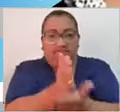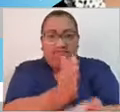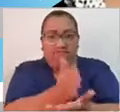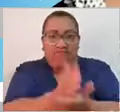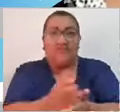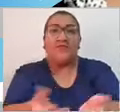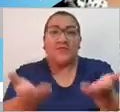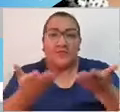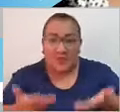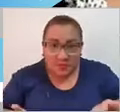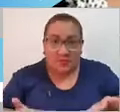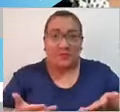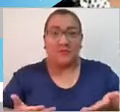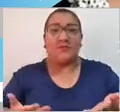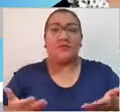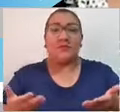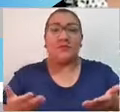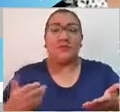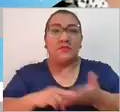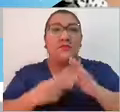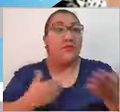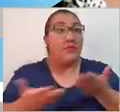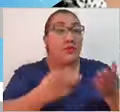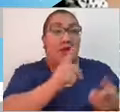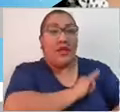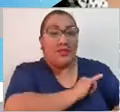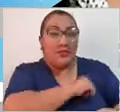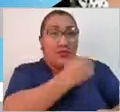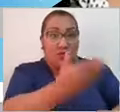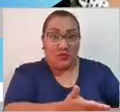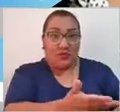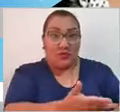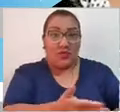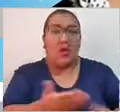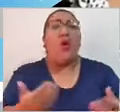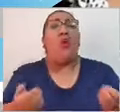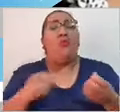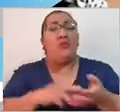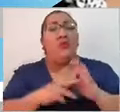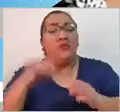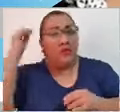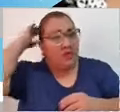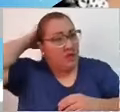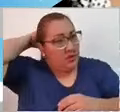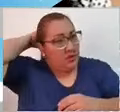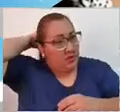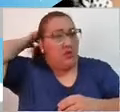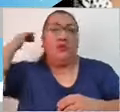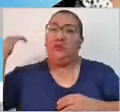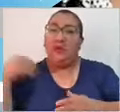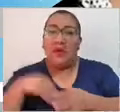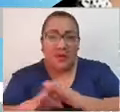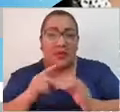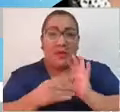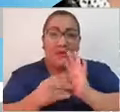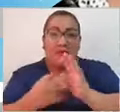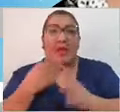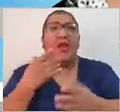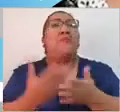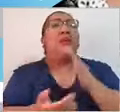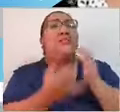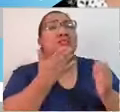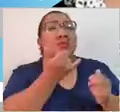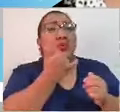que determinen servir, la entidad servir, implementa canales internos de presentación de quejas